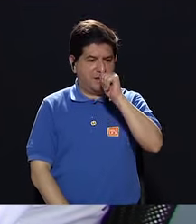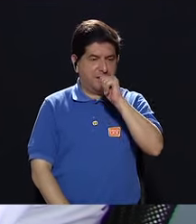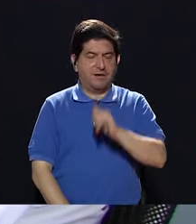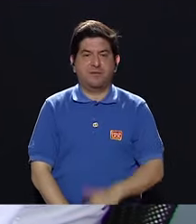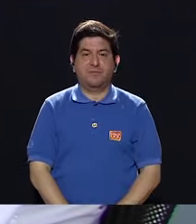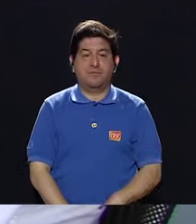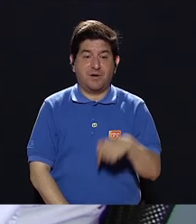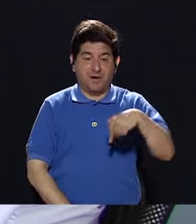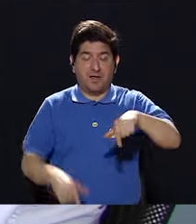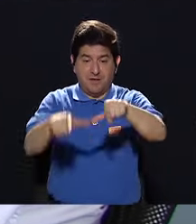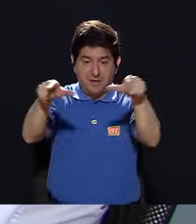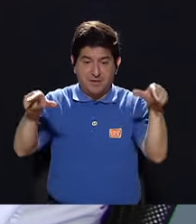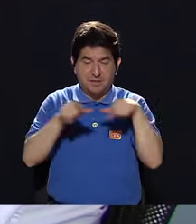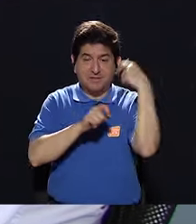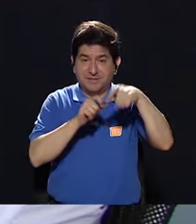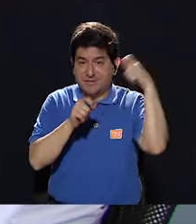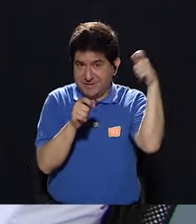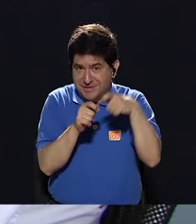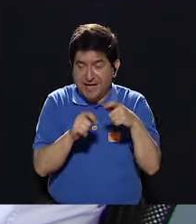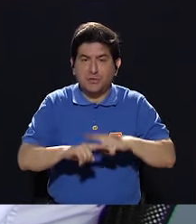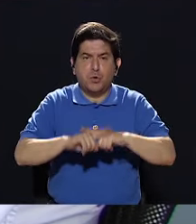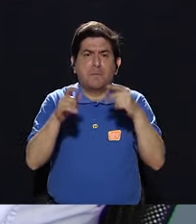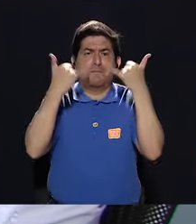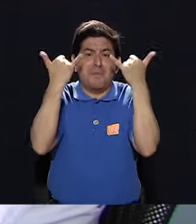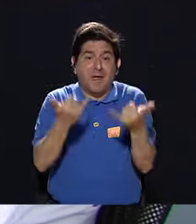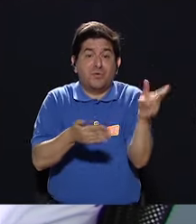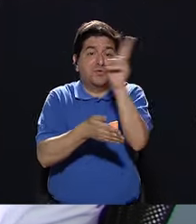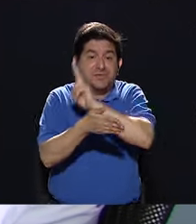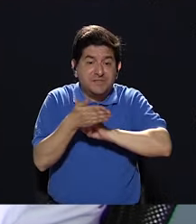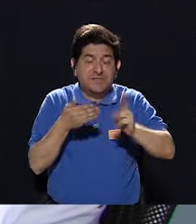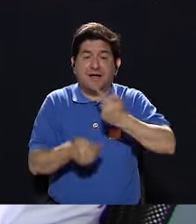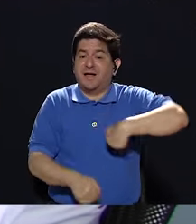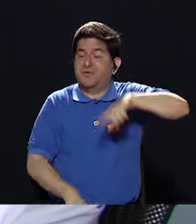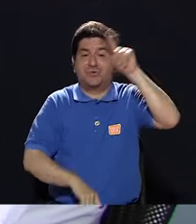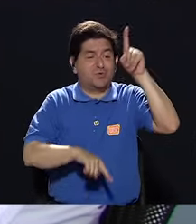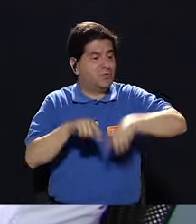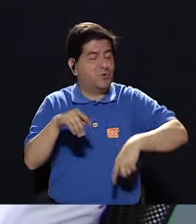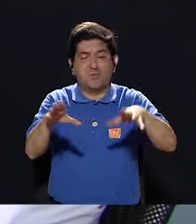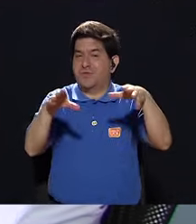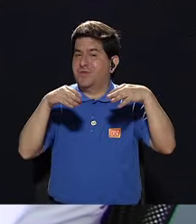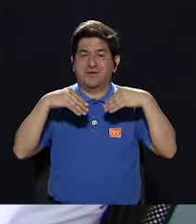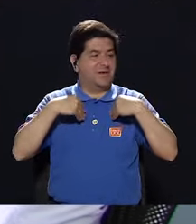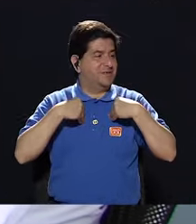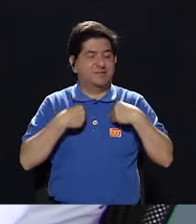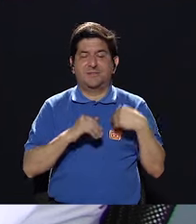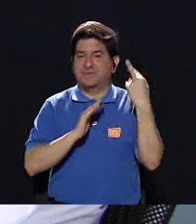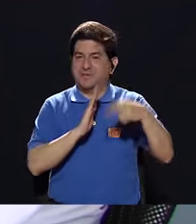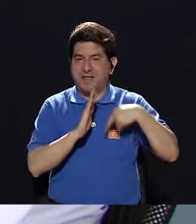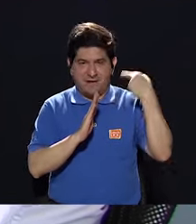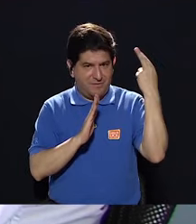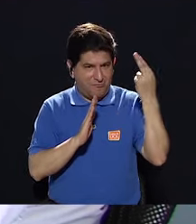recurso hídrico en esta zona específica. Pero ya como universidad nosotros no podemos asumir